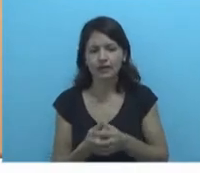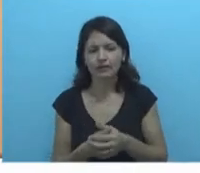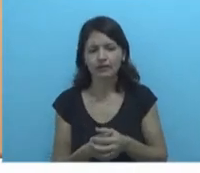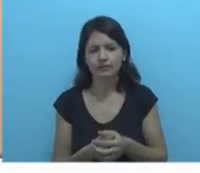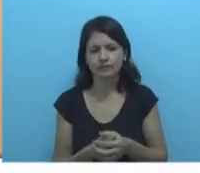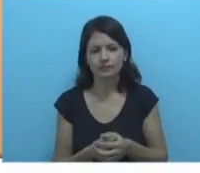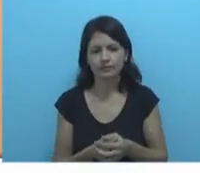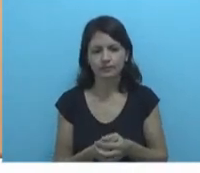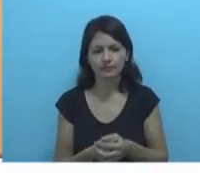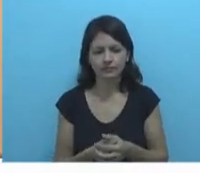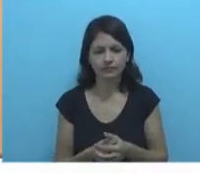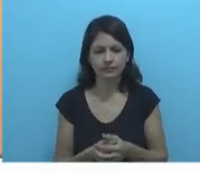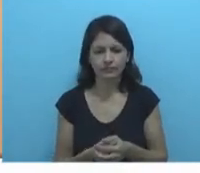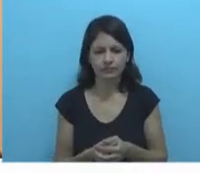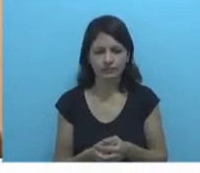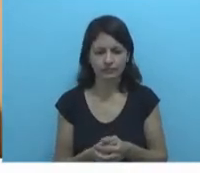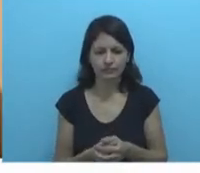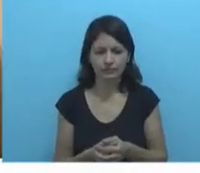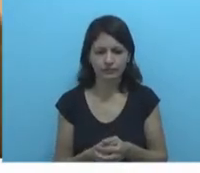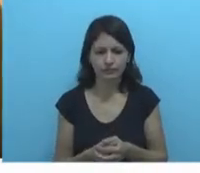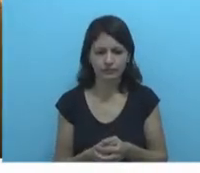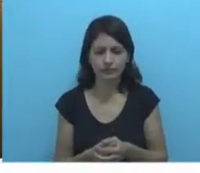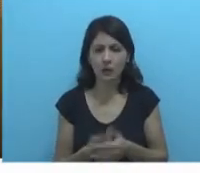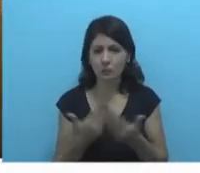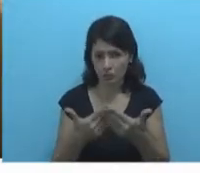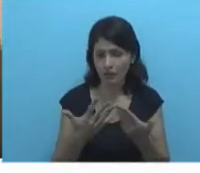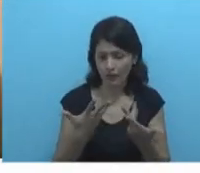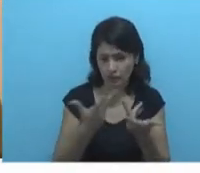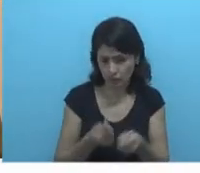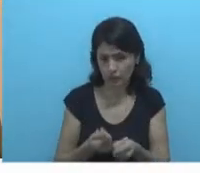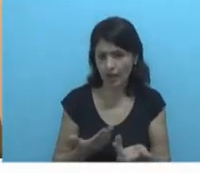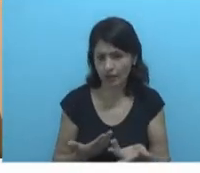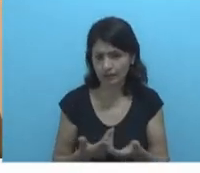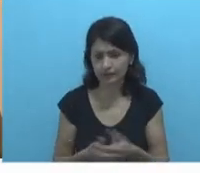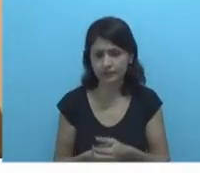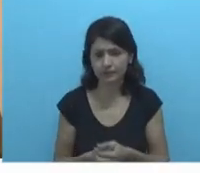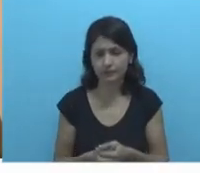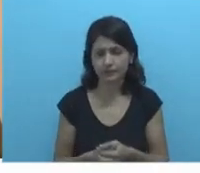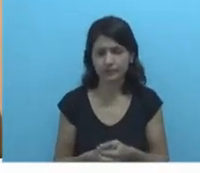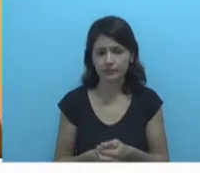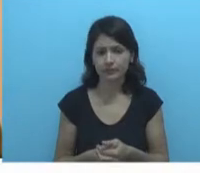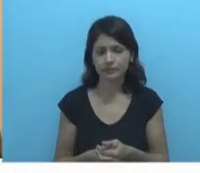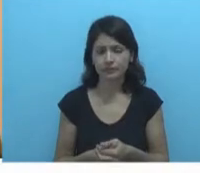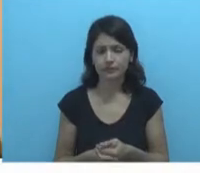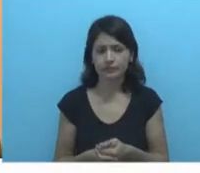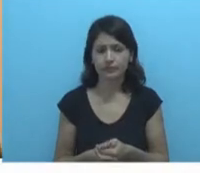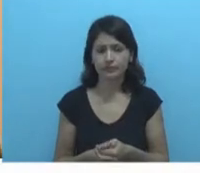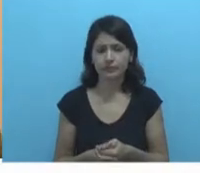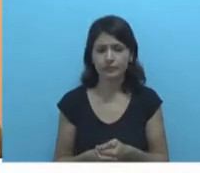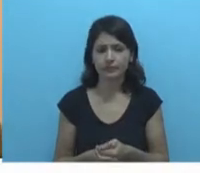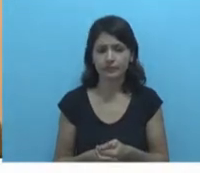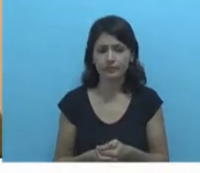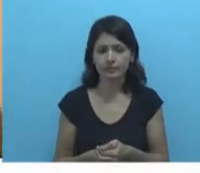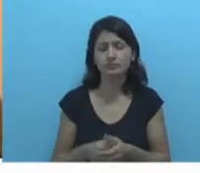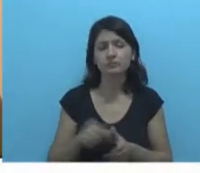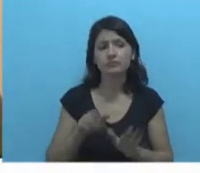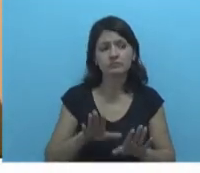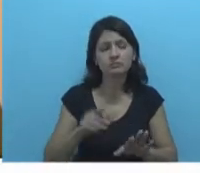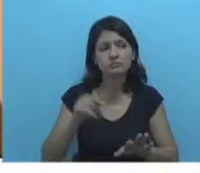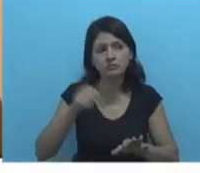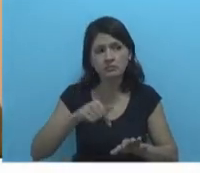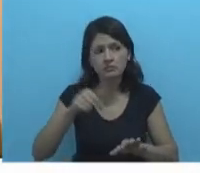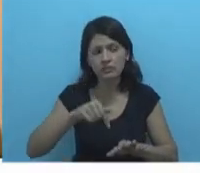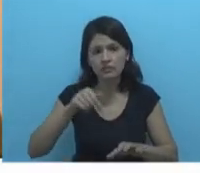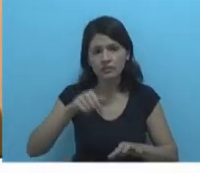el comercio exterior y meternos en el nivel de exportaciones. Además, convengamos que hoy la tendencia mundial,